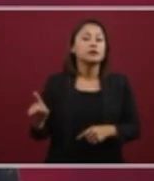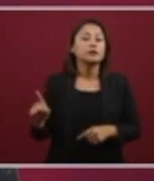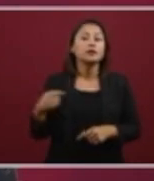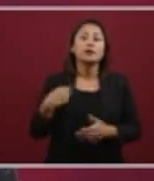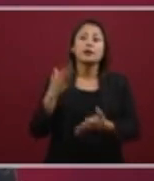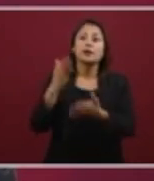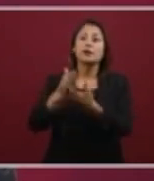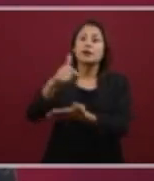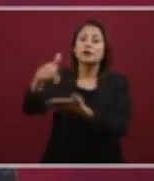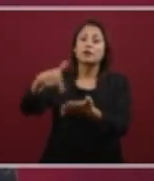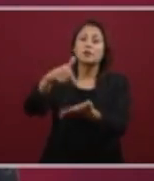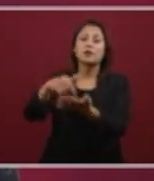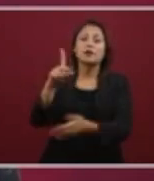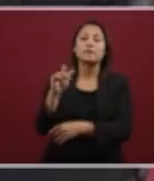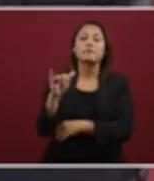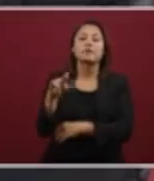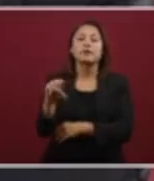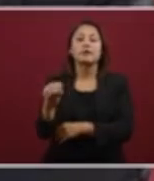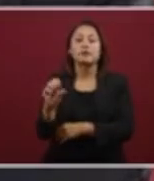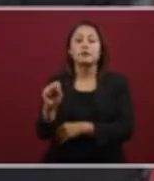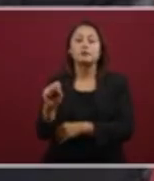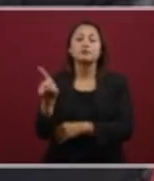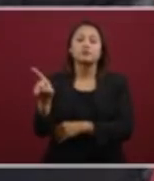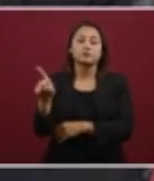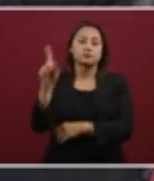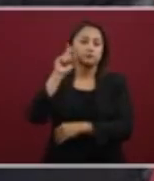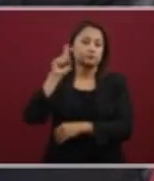Pinos, Zacatecas,